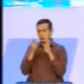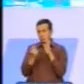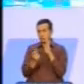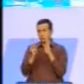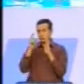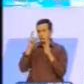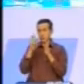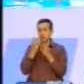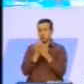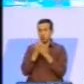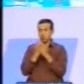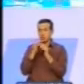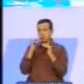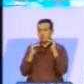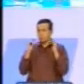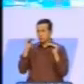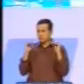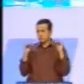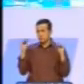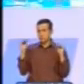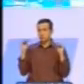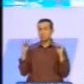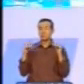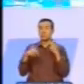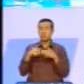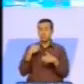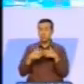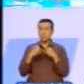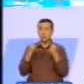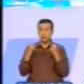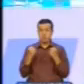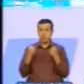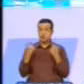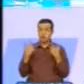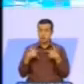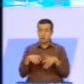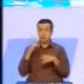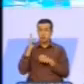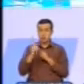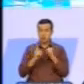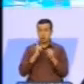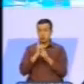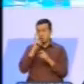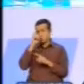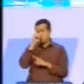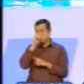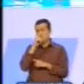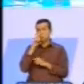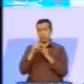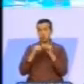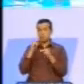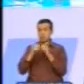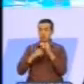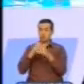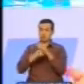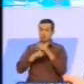la economía se ha estabilizado, digamos, los graves problemas que hemos tenido que enfrentar en un año difícil se van